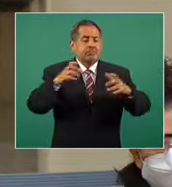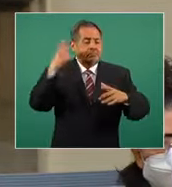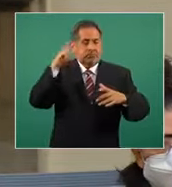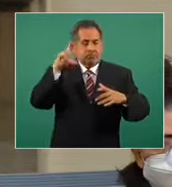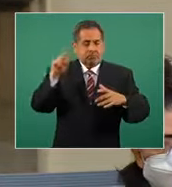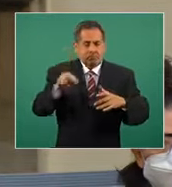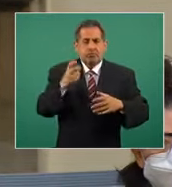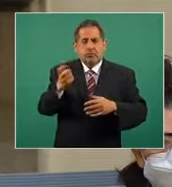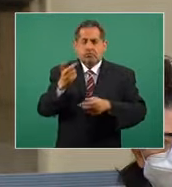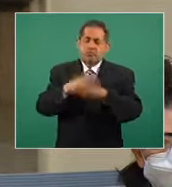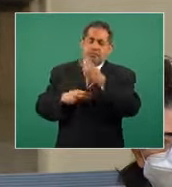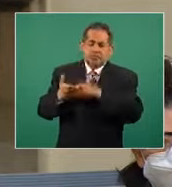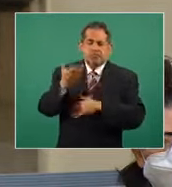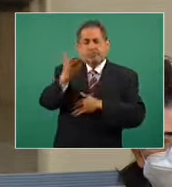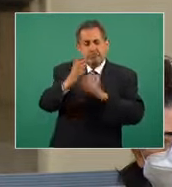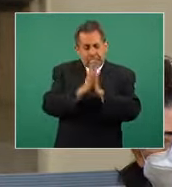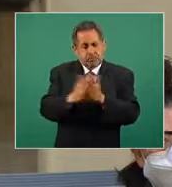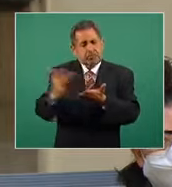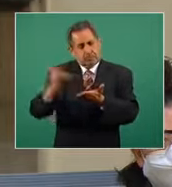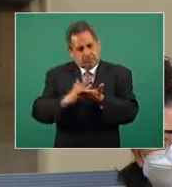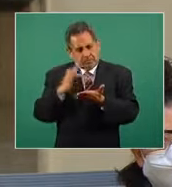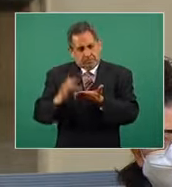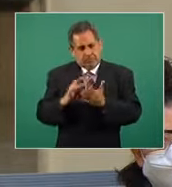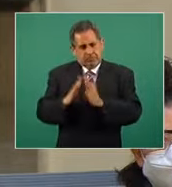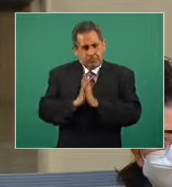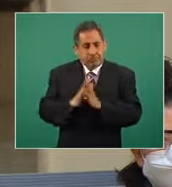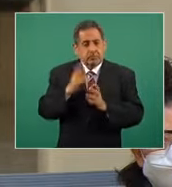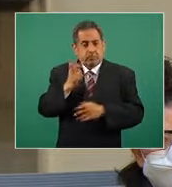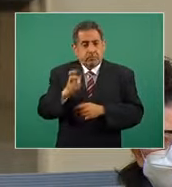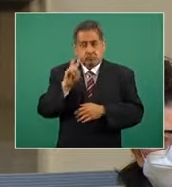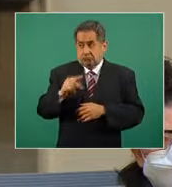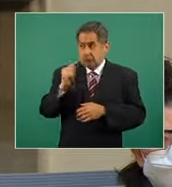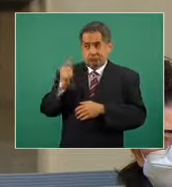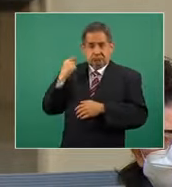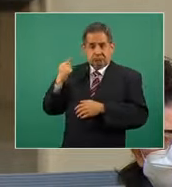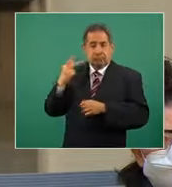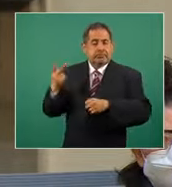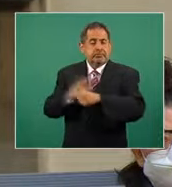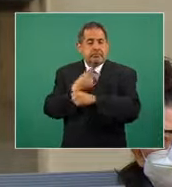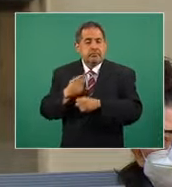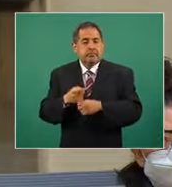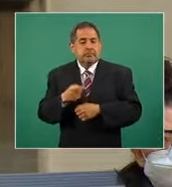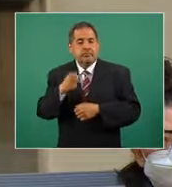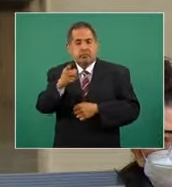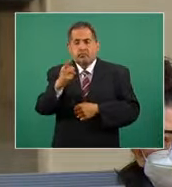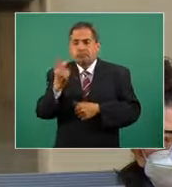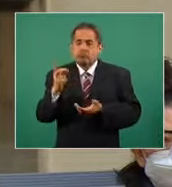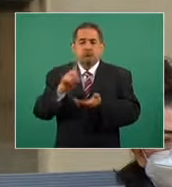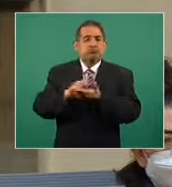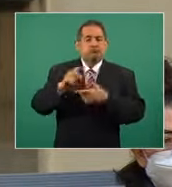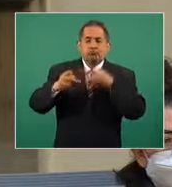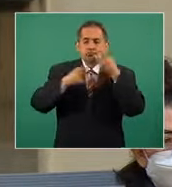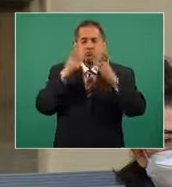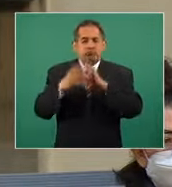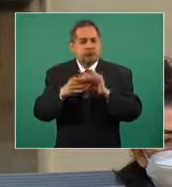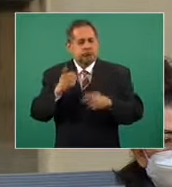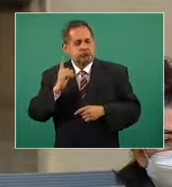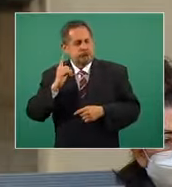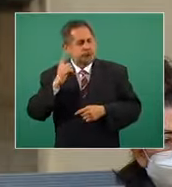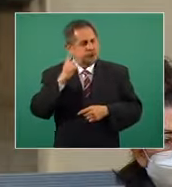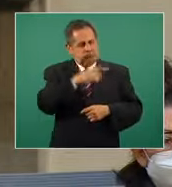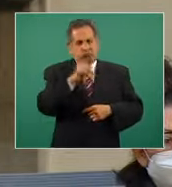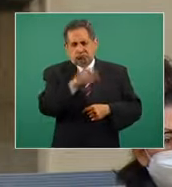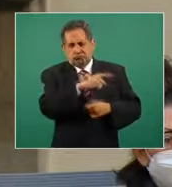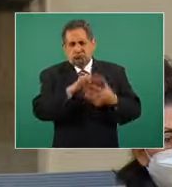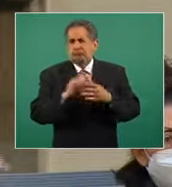Roo. Por eso venimos a pedirle su apoyo, porque después de estos lamentables hechos, usted al otro día se pronunció y condenó junto con